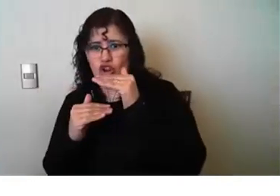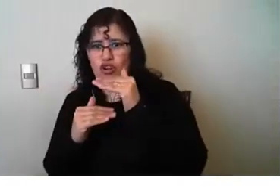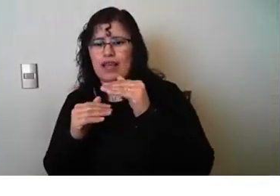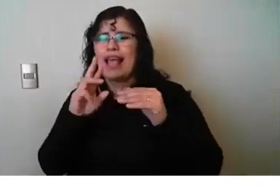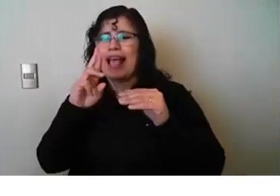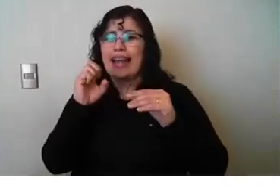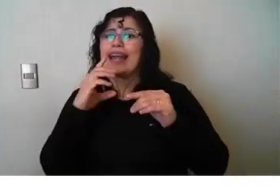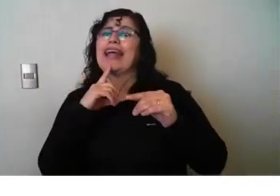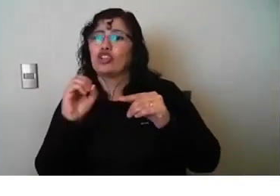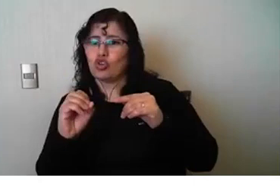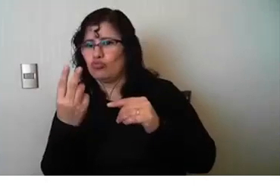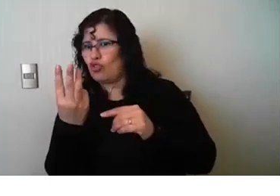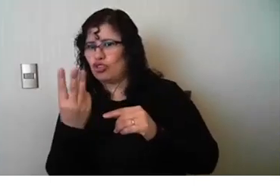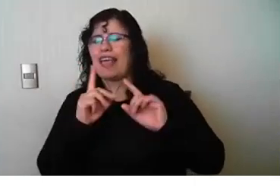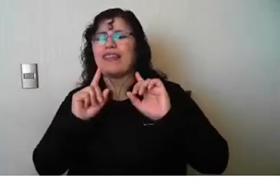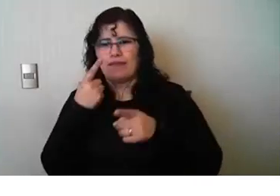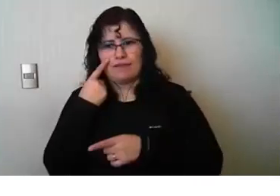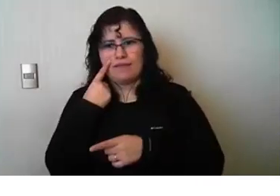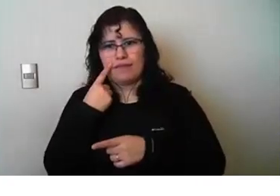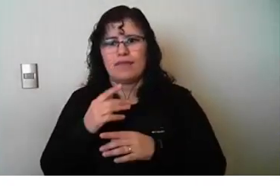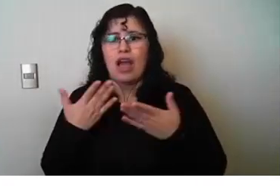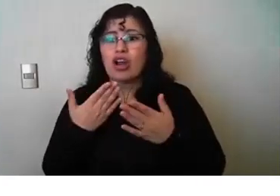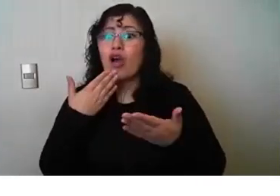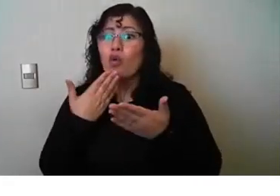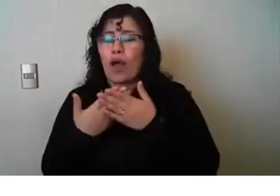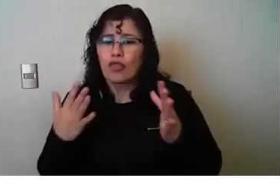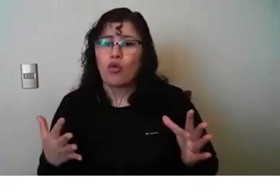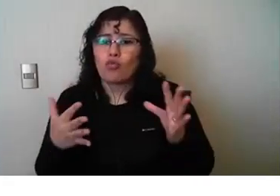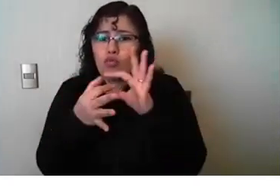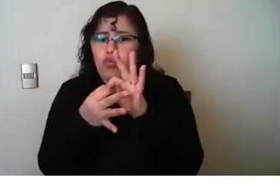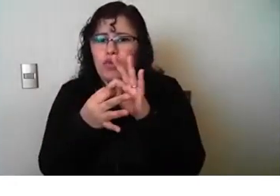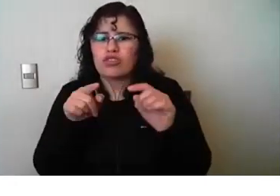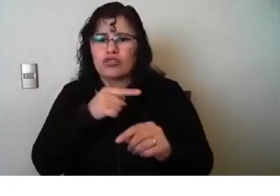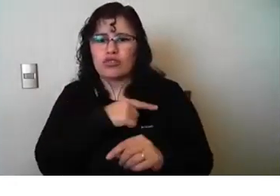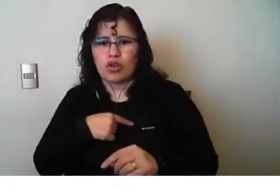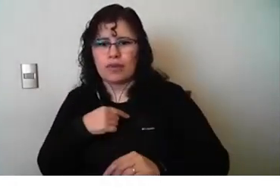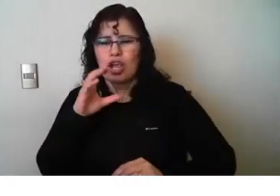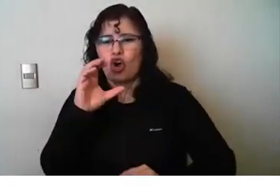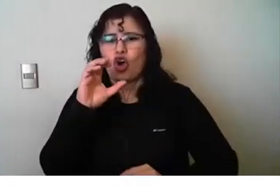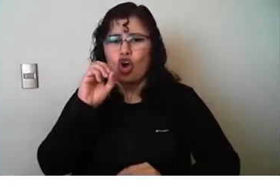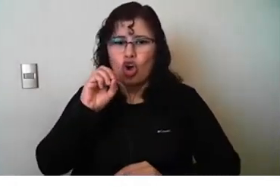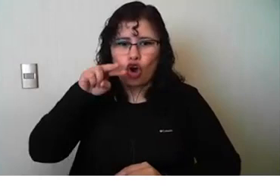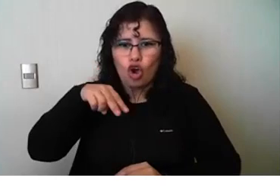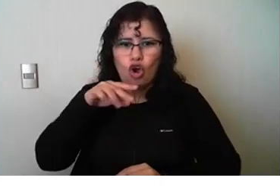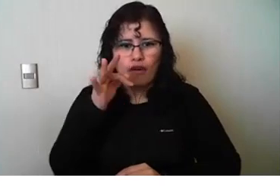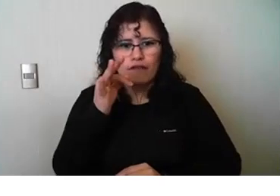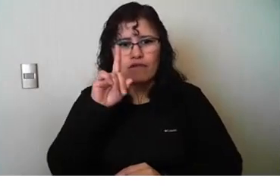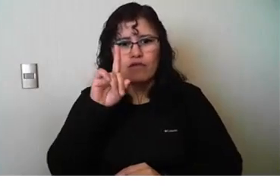este punto une estos senos, por tanto se llama confluencia de los senos. Y finalmente esto